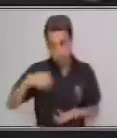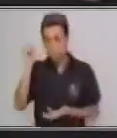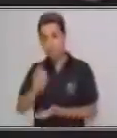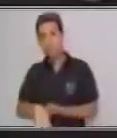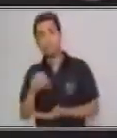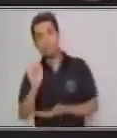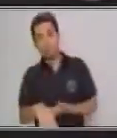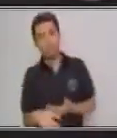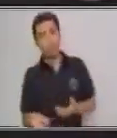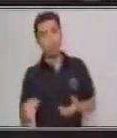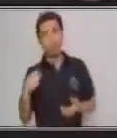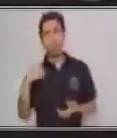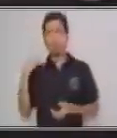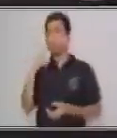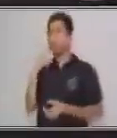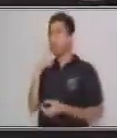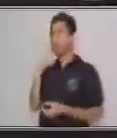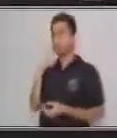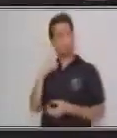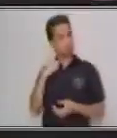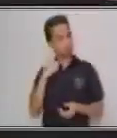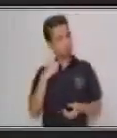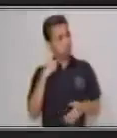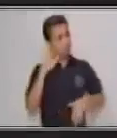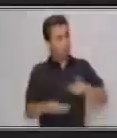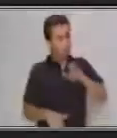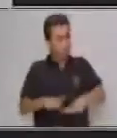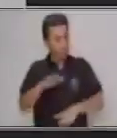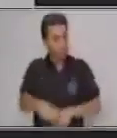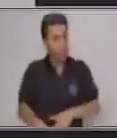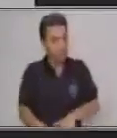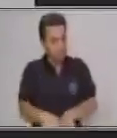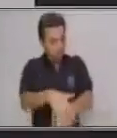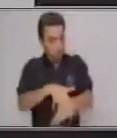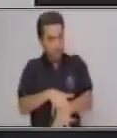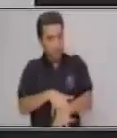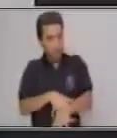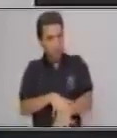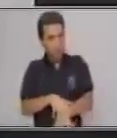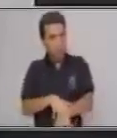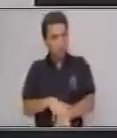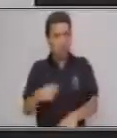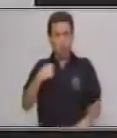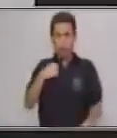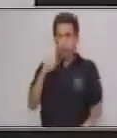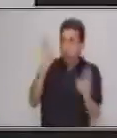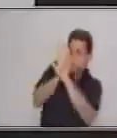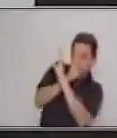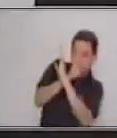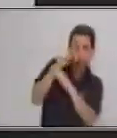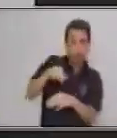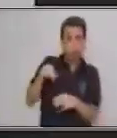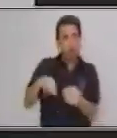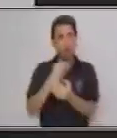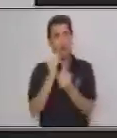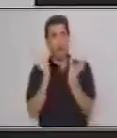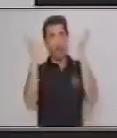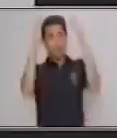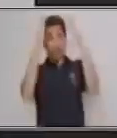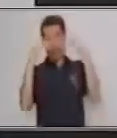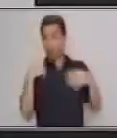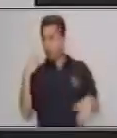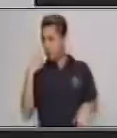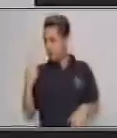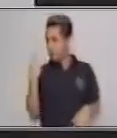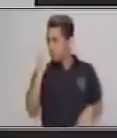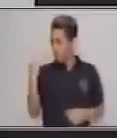sentí pasos. Me escondí detrás de un árbol y vi venir una niña vestida de una forma muy divertida.